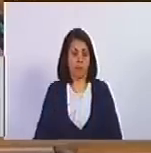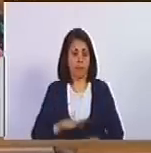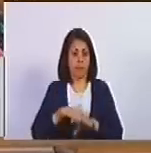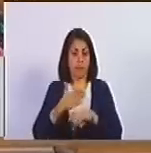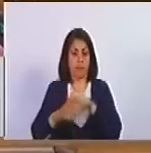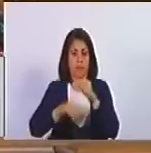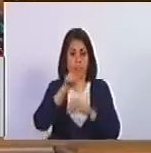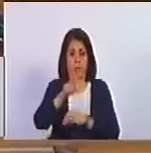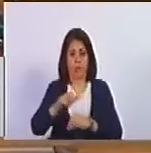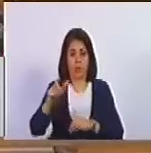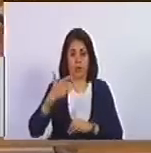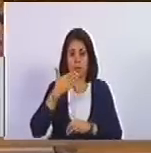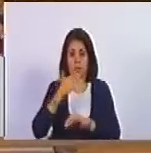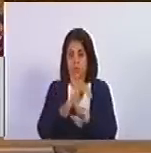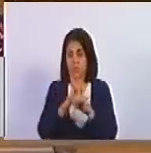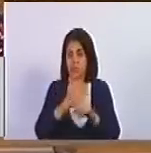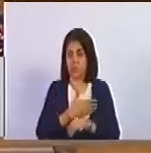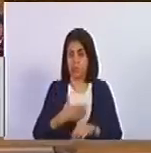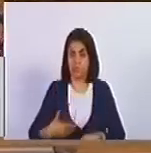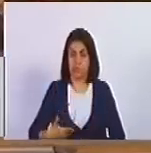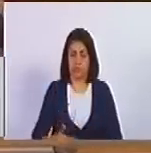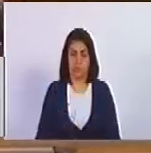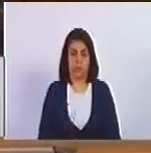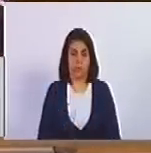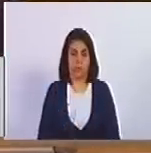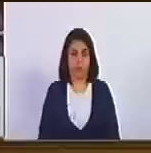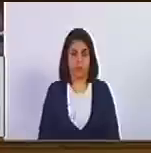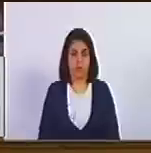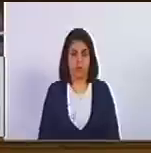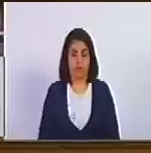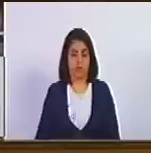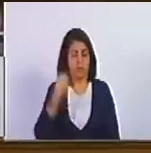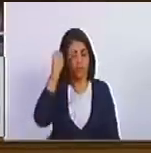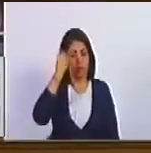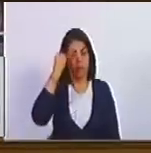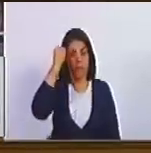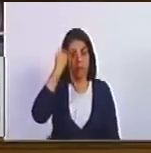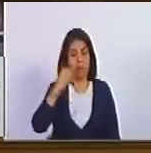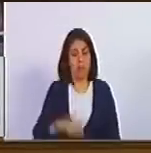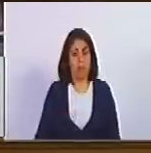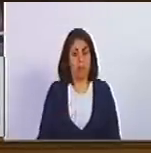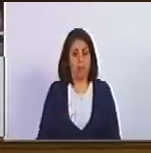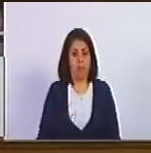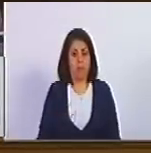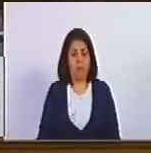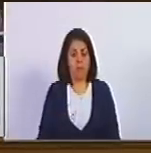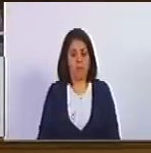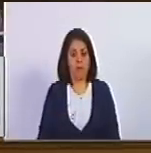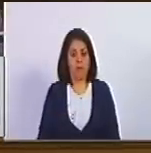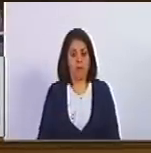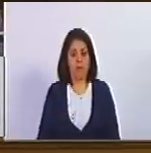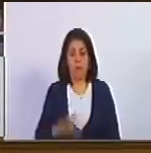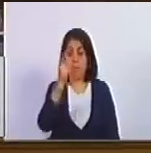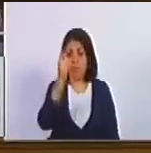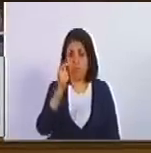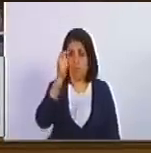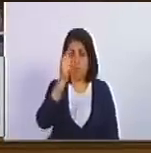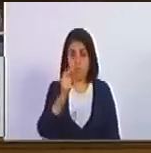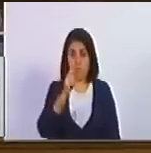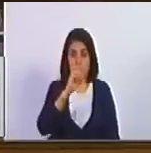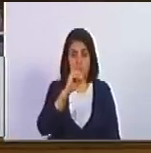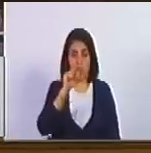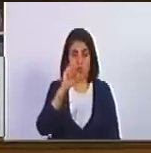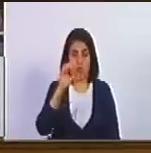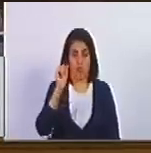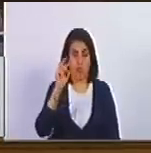la persona solicitante. Es todo, señor presidente. En consideración, ciudadano diputado Oscar